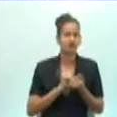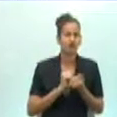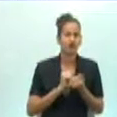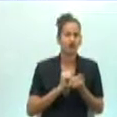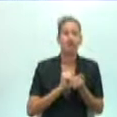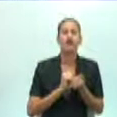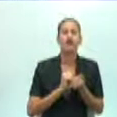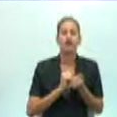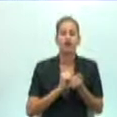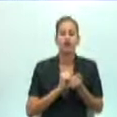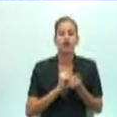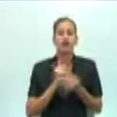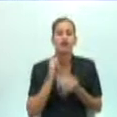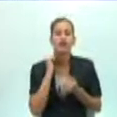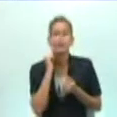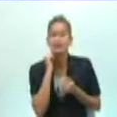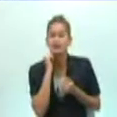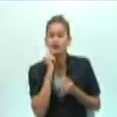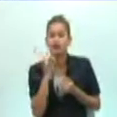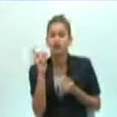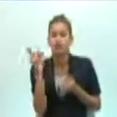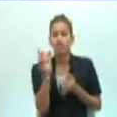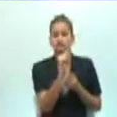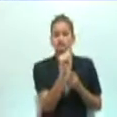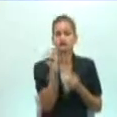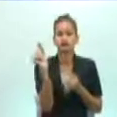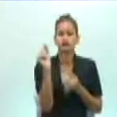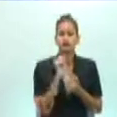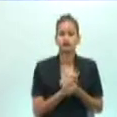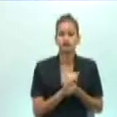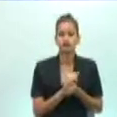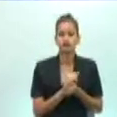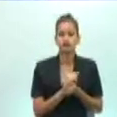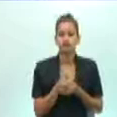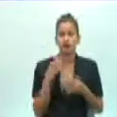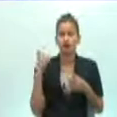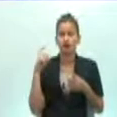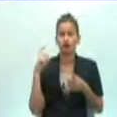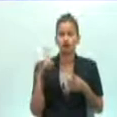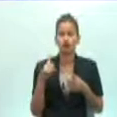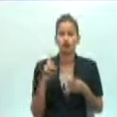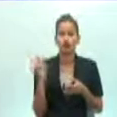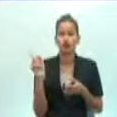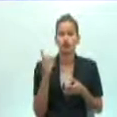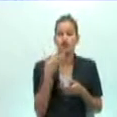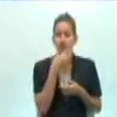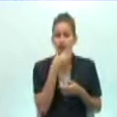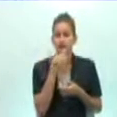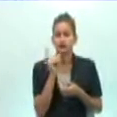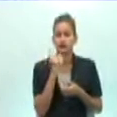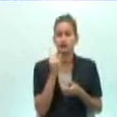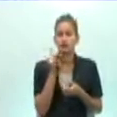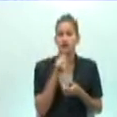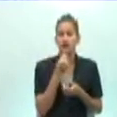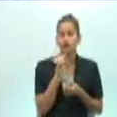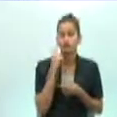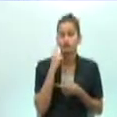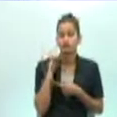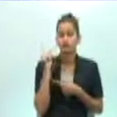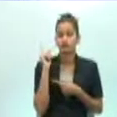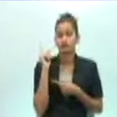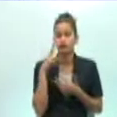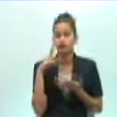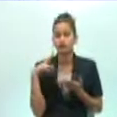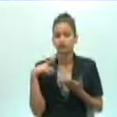consideraban ahí como injusta. El adverbio es demasiado. No fue el joven, sino el viejo, quien salvó